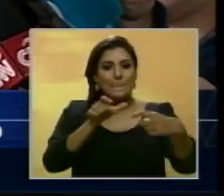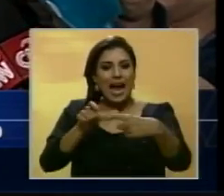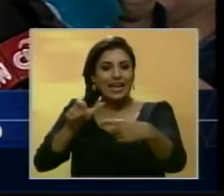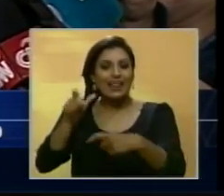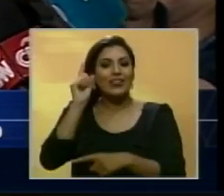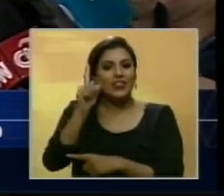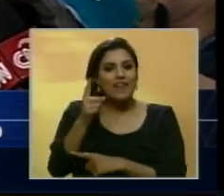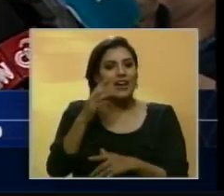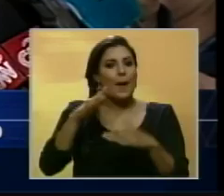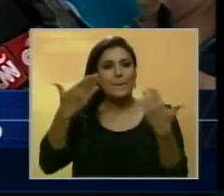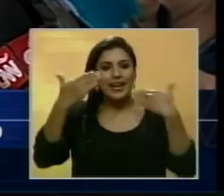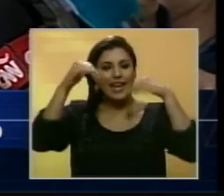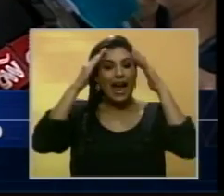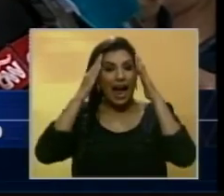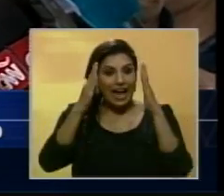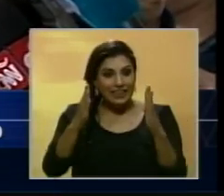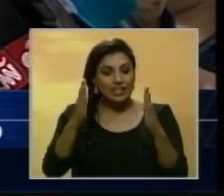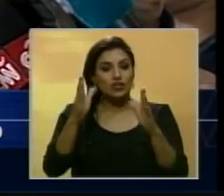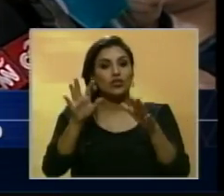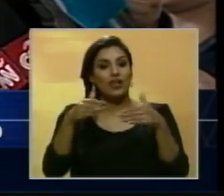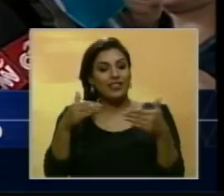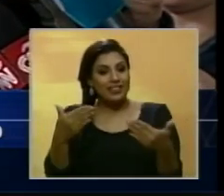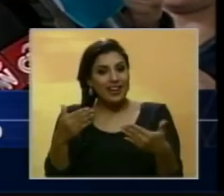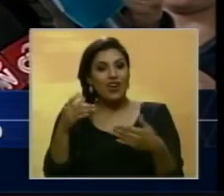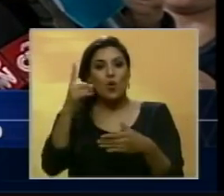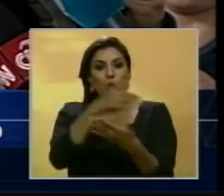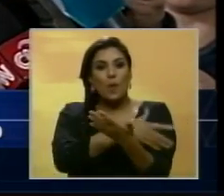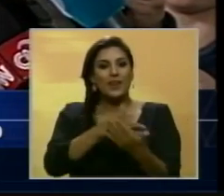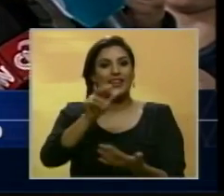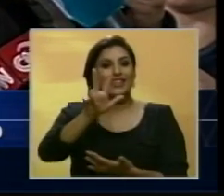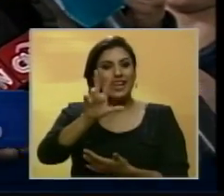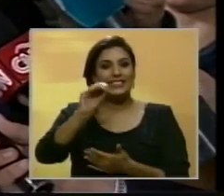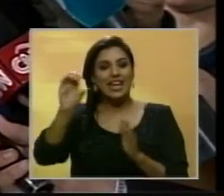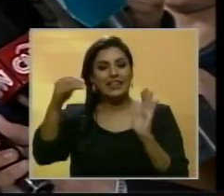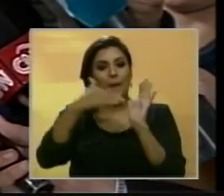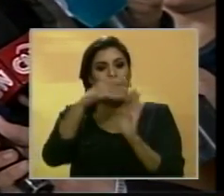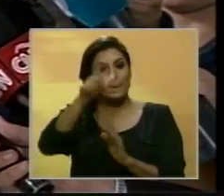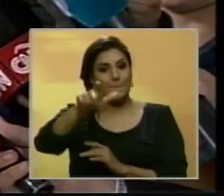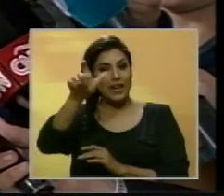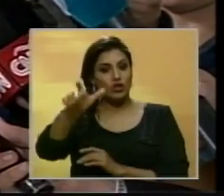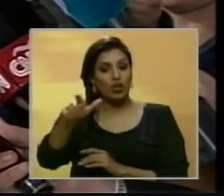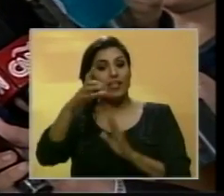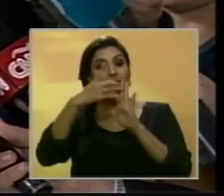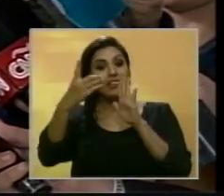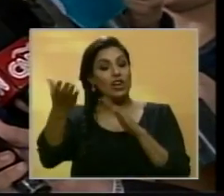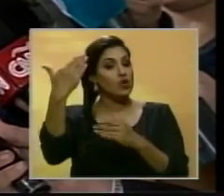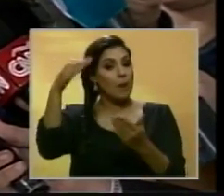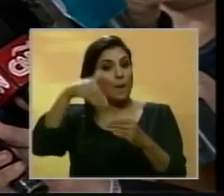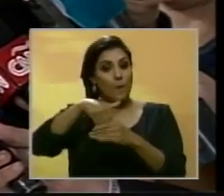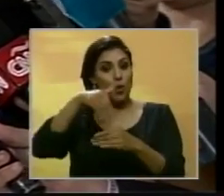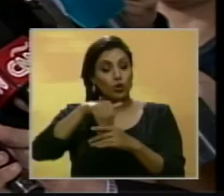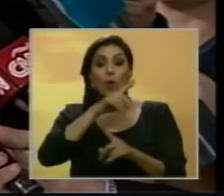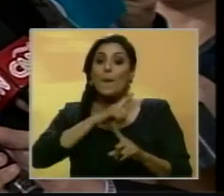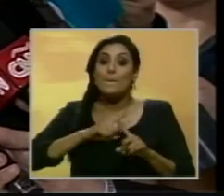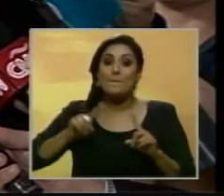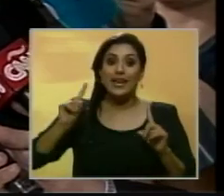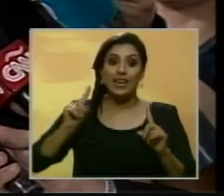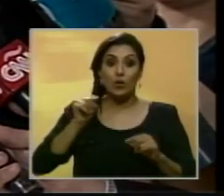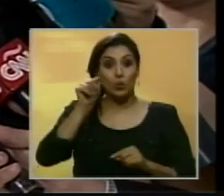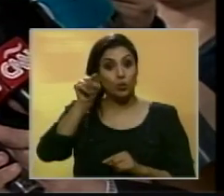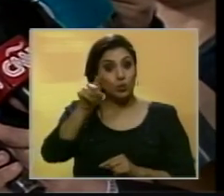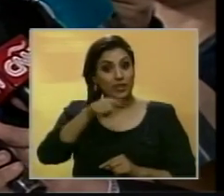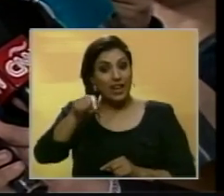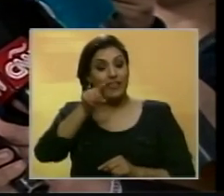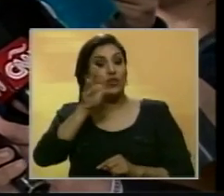para atender la demanda de 1.300.000 personas con derecho a validar. Sin embargo,